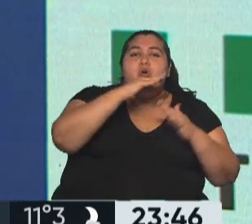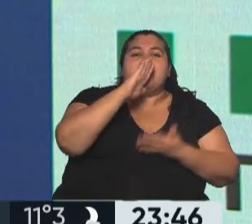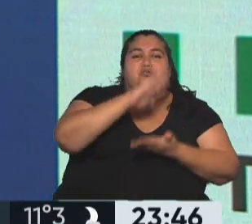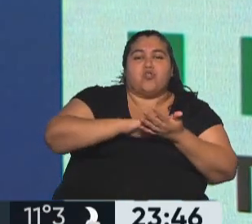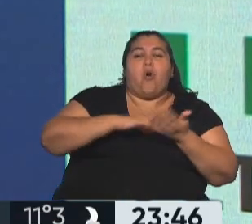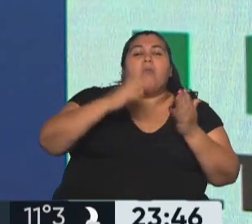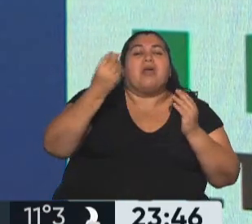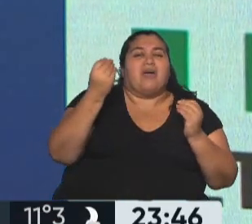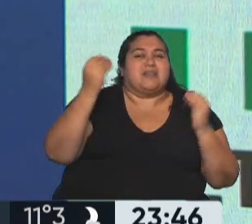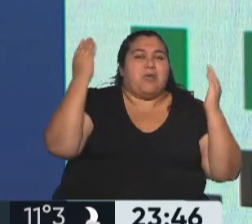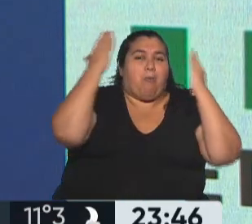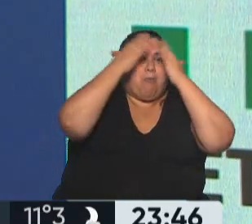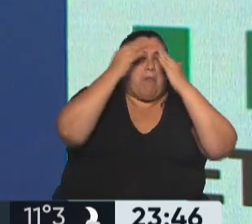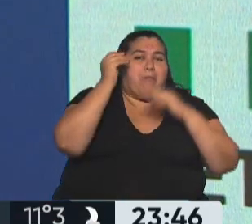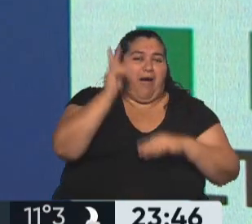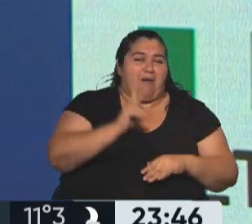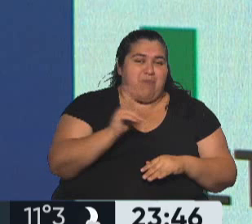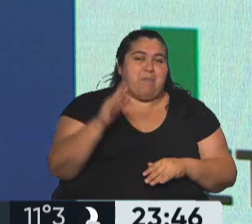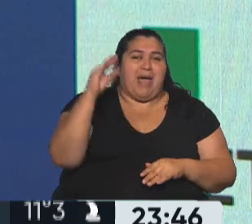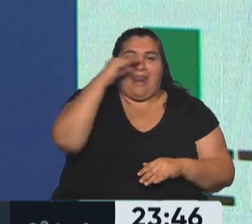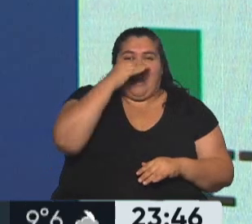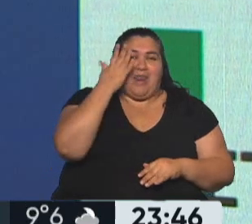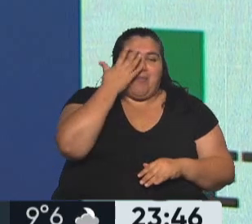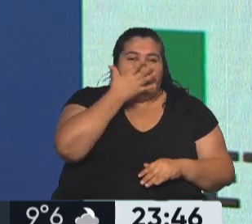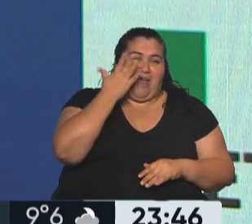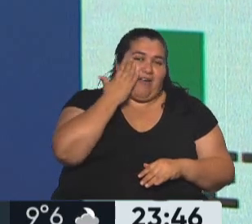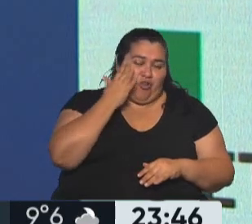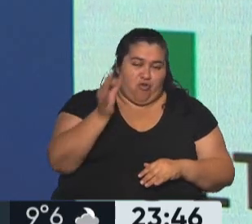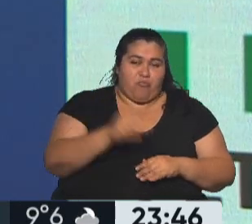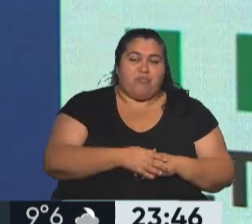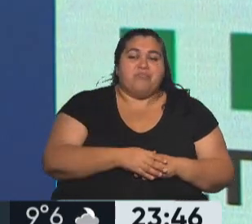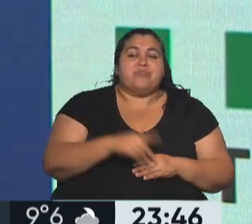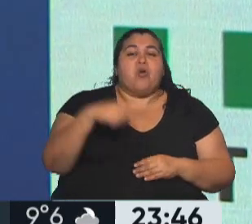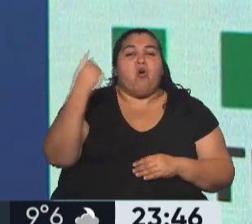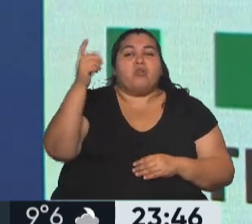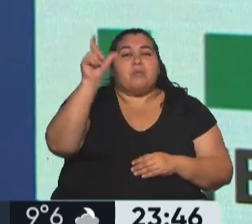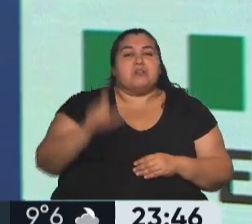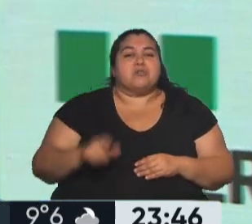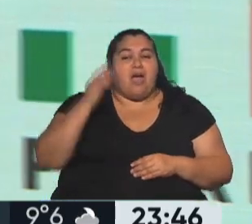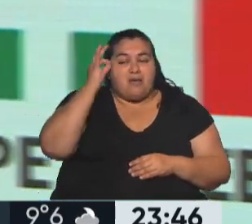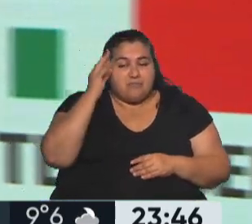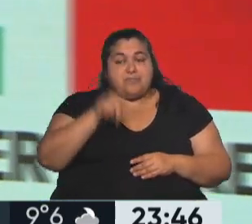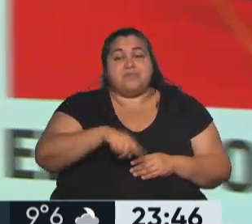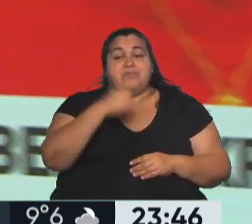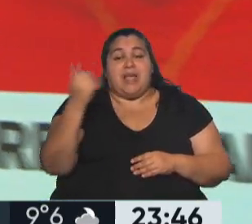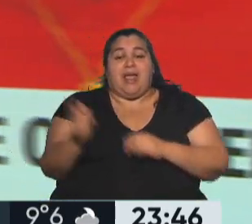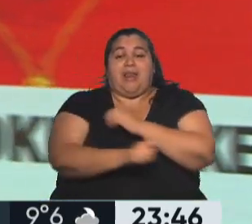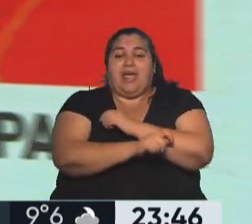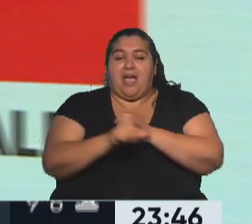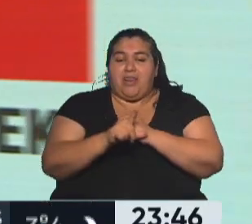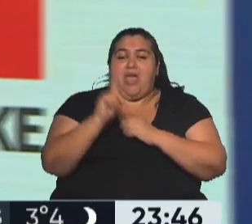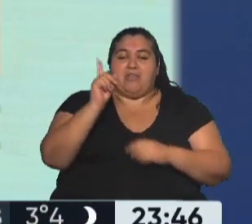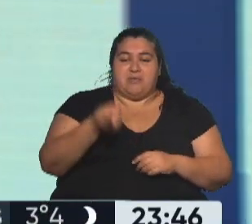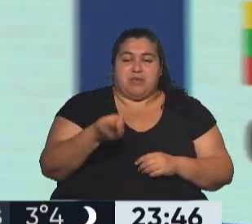Papa le había dado prioridad a África y Asia, Exacto. el Papa Bergoglio. De Nigeria, otra posibilidad de África, Peter Eberke Okpaleke.